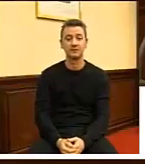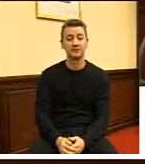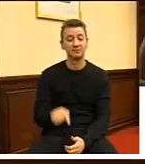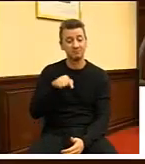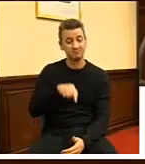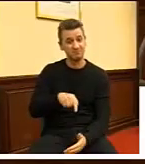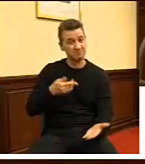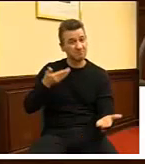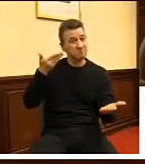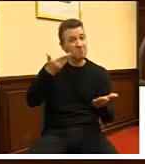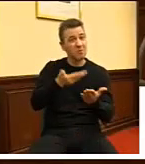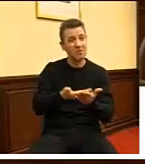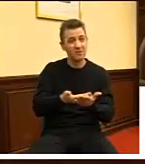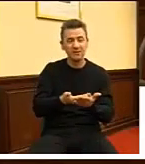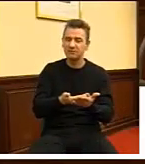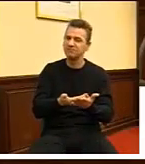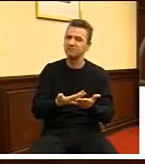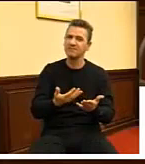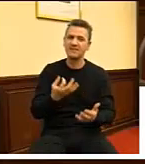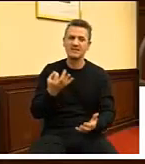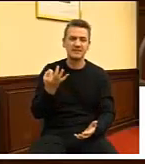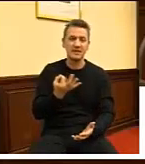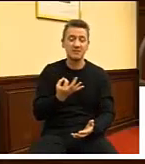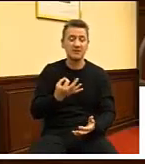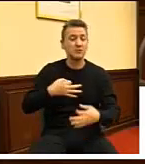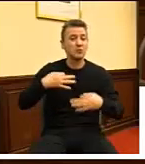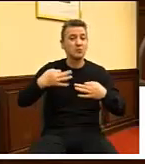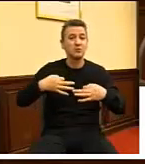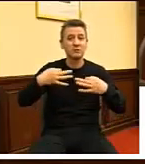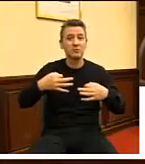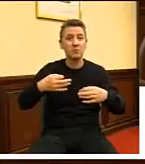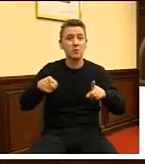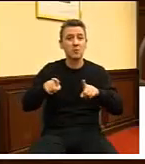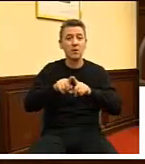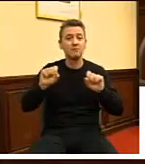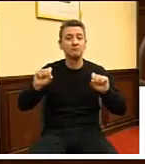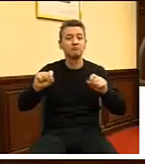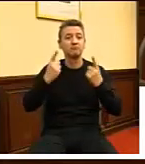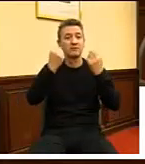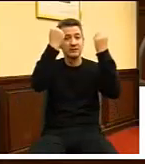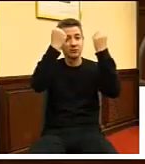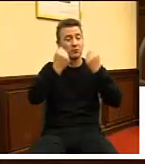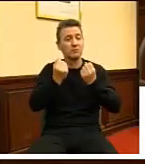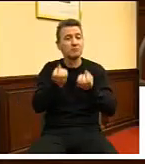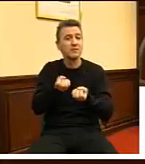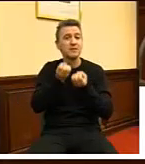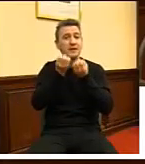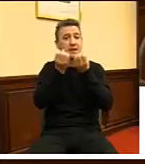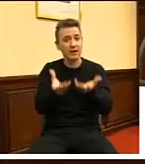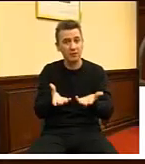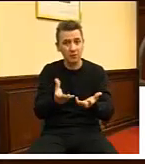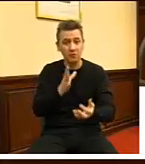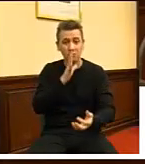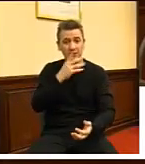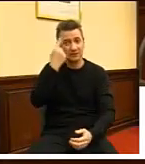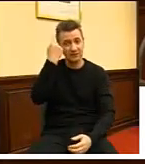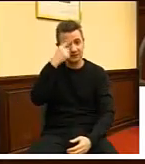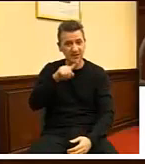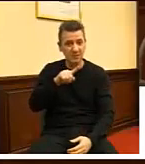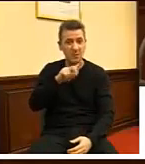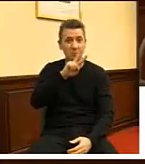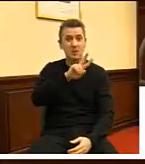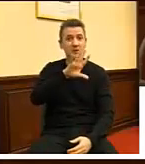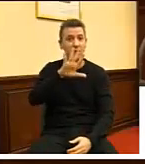ser, pues como siempre ha sido, una declaración institucional, porque todas sabemos lo que significa el 25